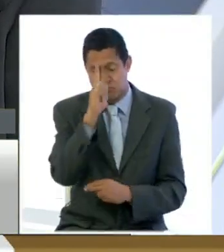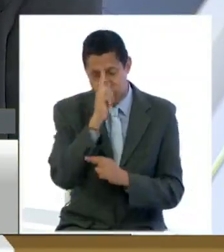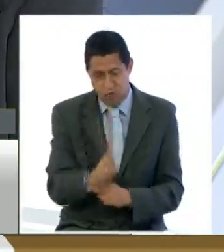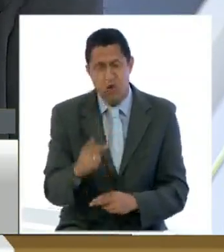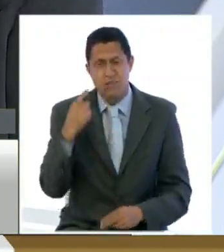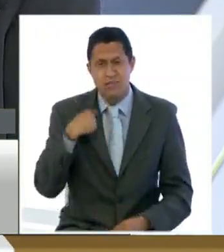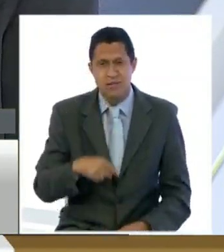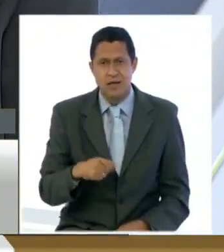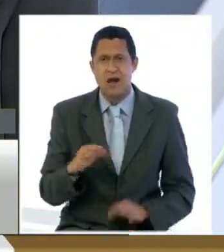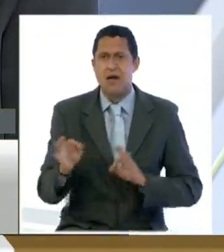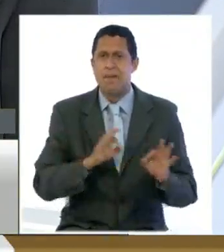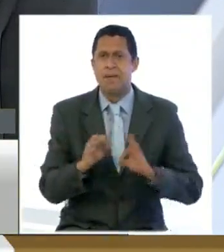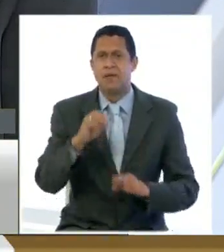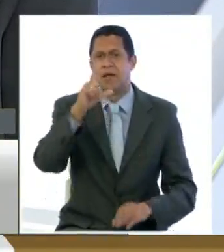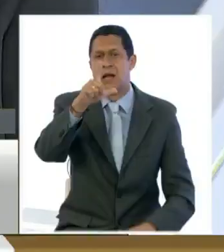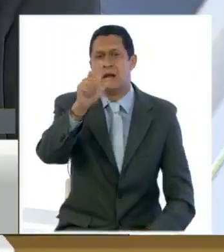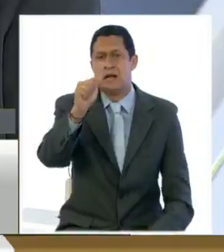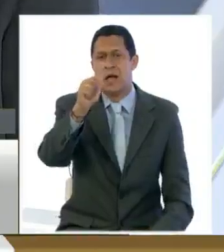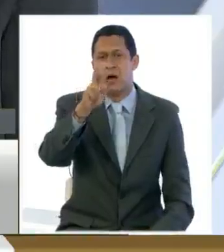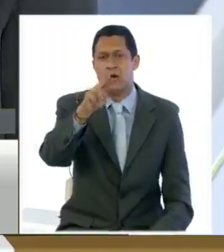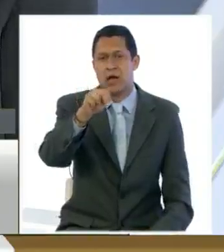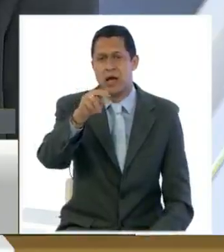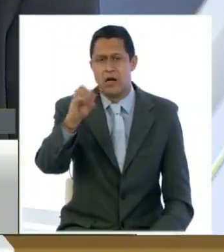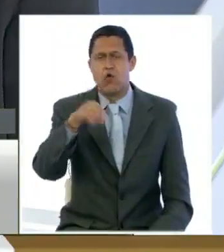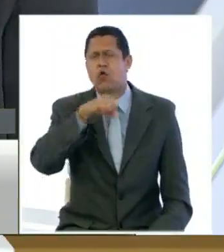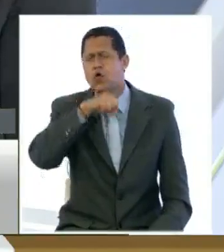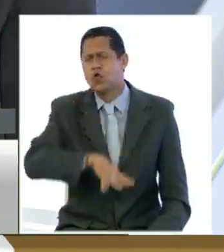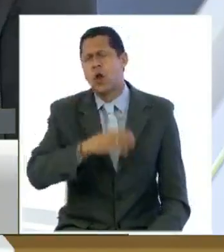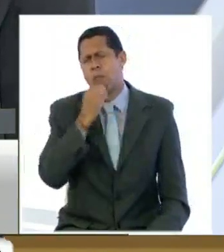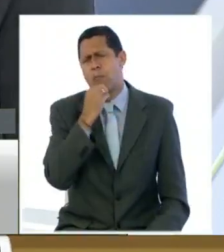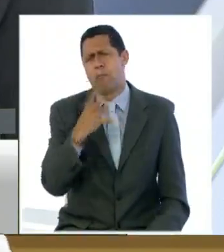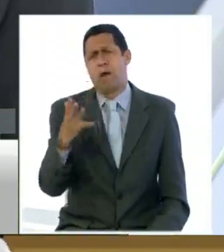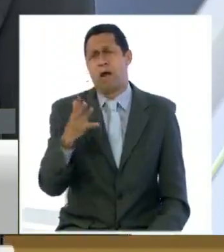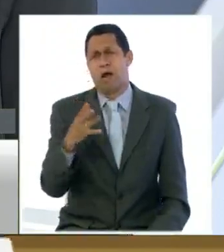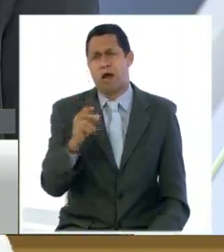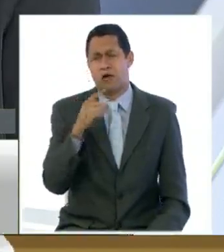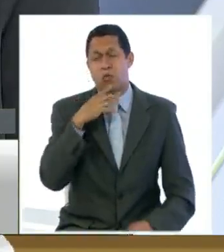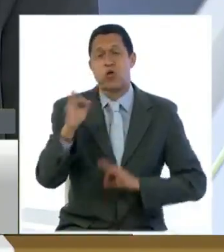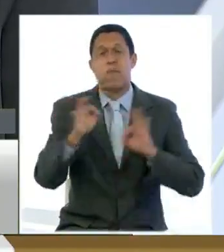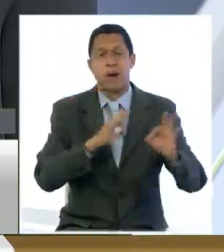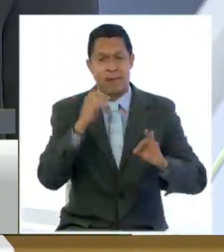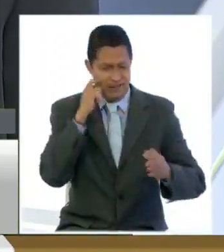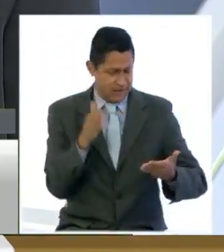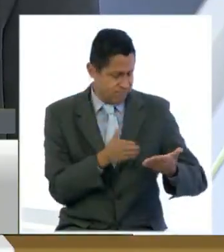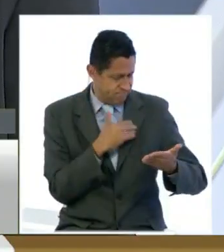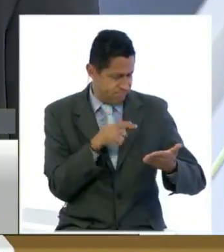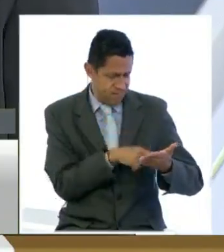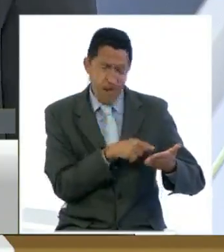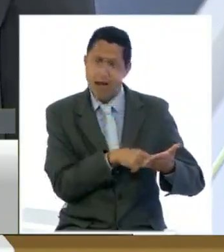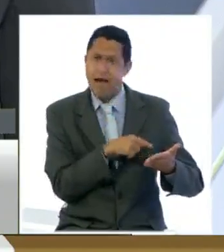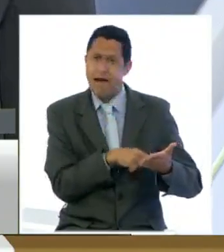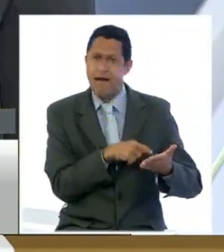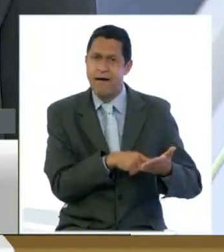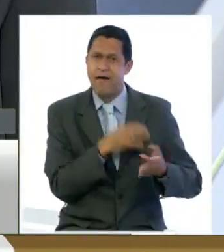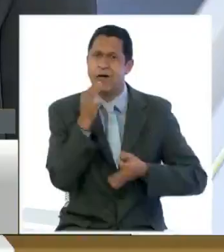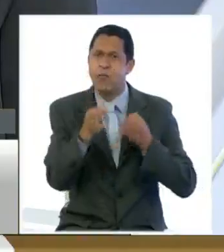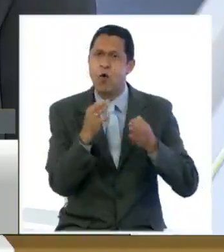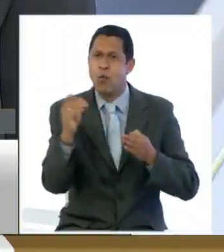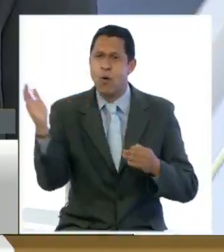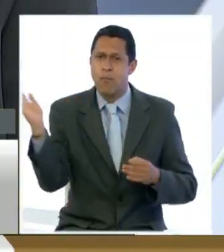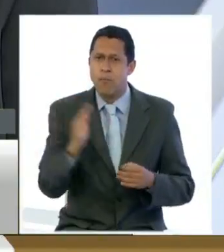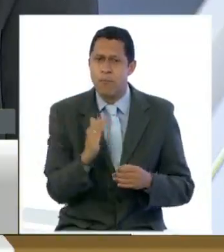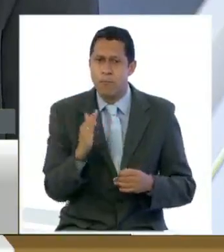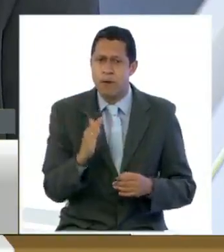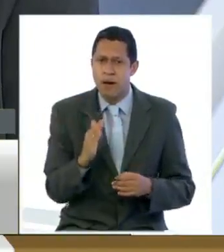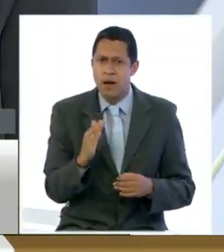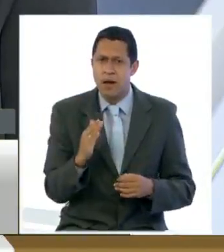quesillo que preparó Laureano Márquez con una historia encantadora. Cuando lo vayan a preparar tienen que leer el libro donde él explica cómo llega a este mundo de hacer